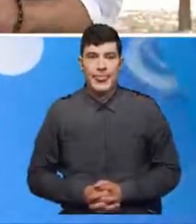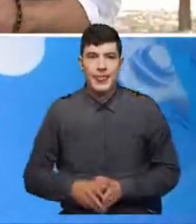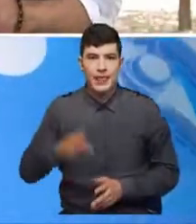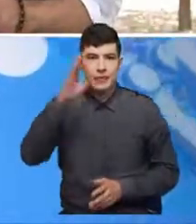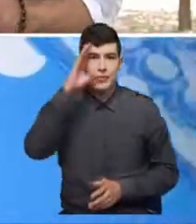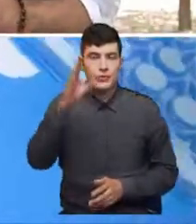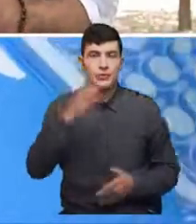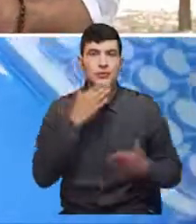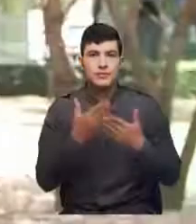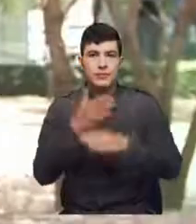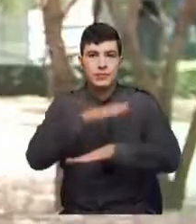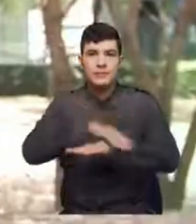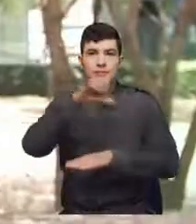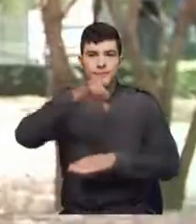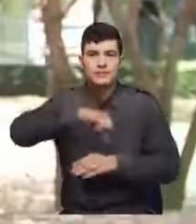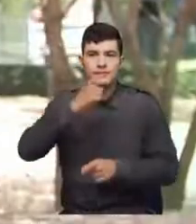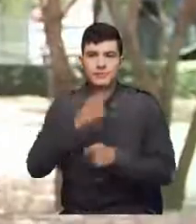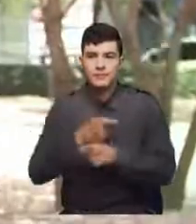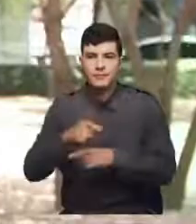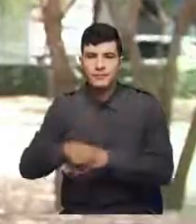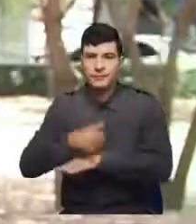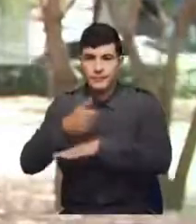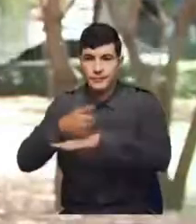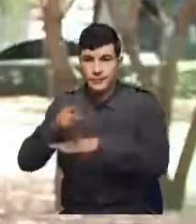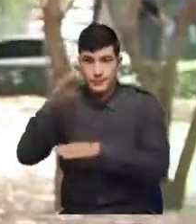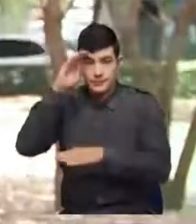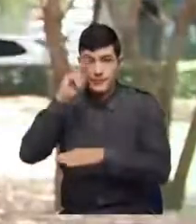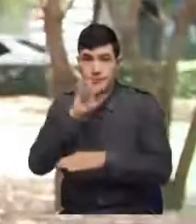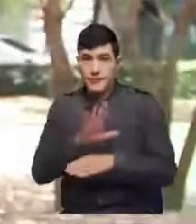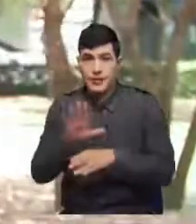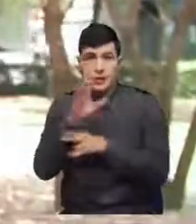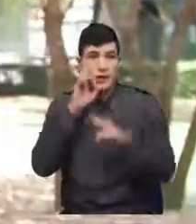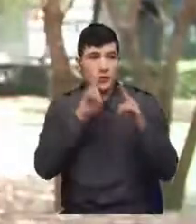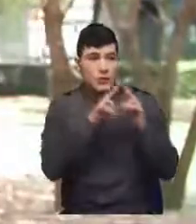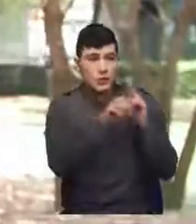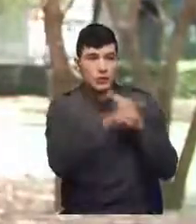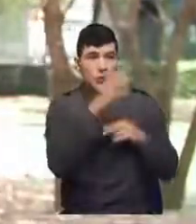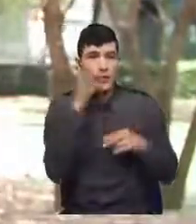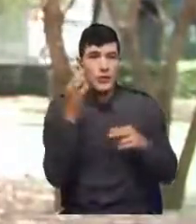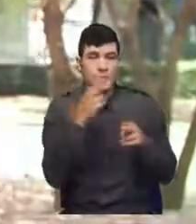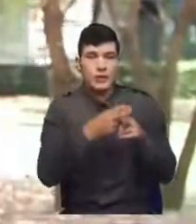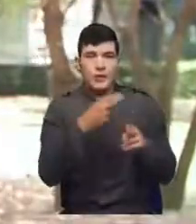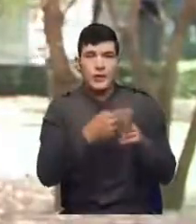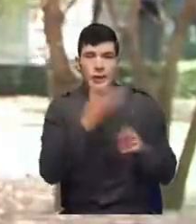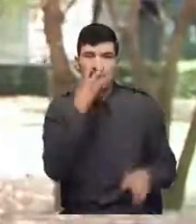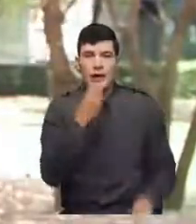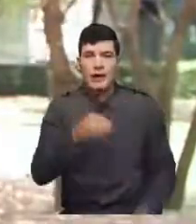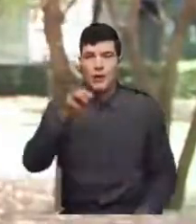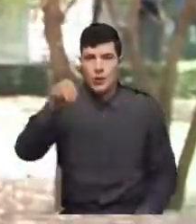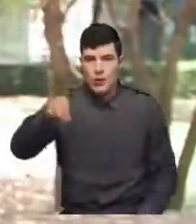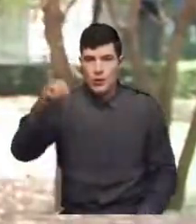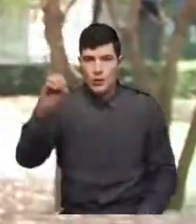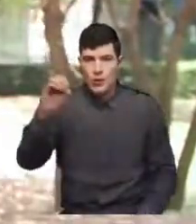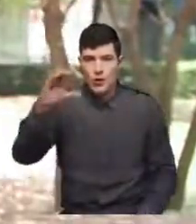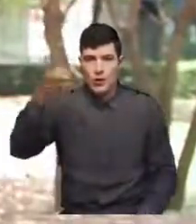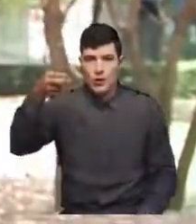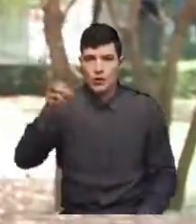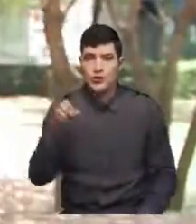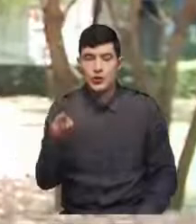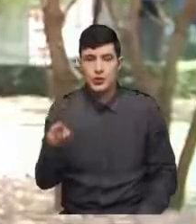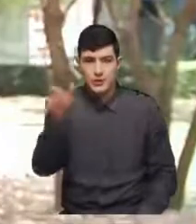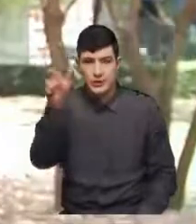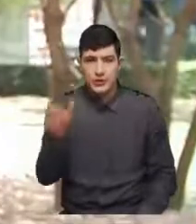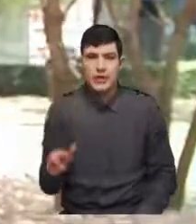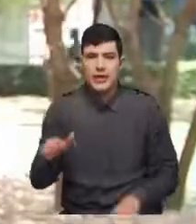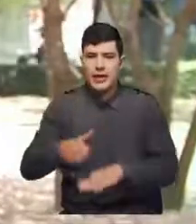hola muy buenas tardes pues según las autoridades este hombre era conocido con el alias de 'el mocho' y era jefe de extorsiones de esta banda